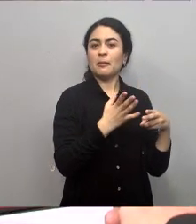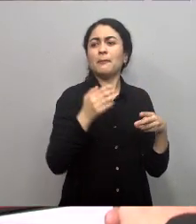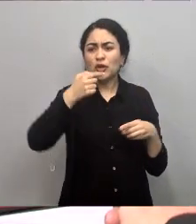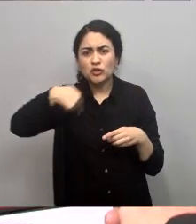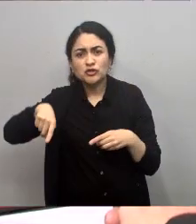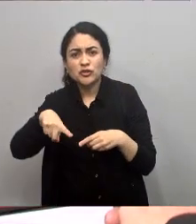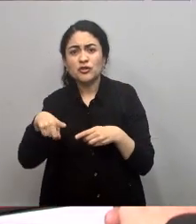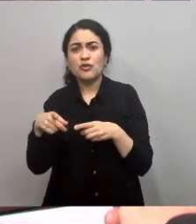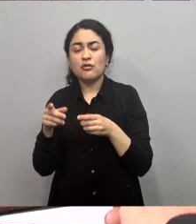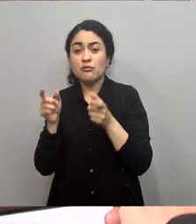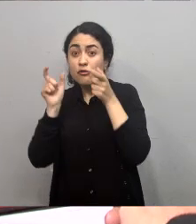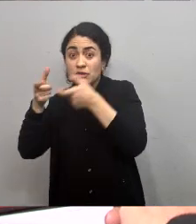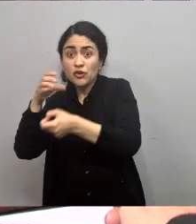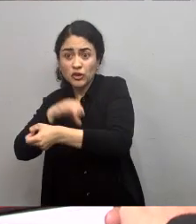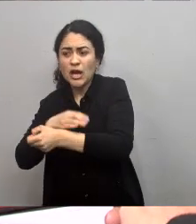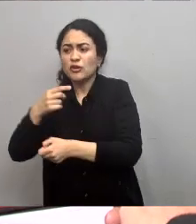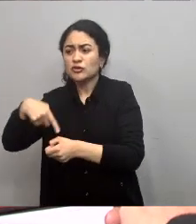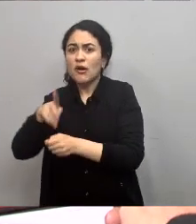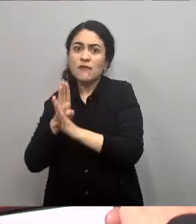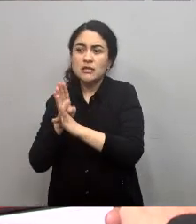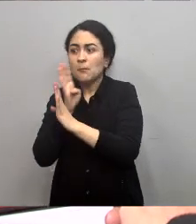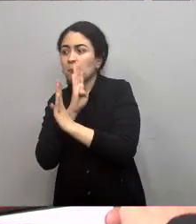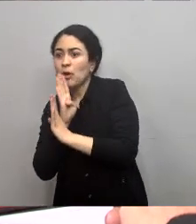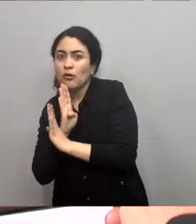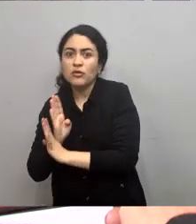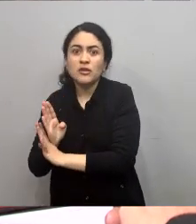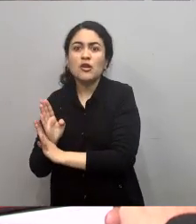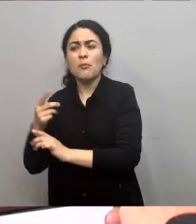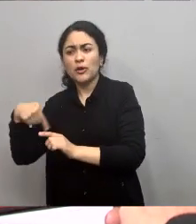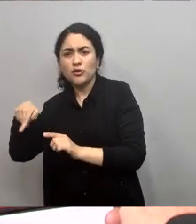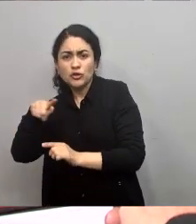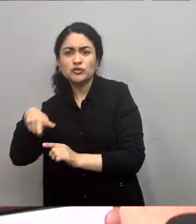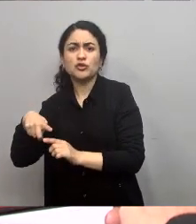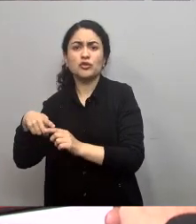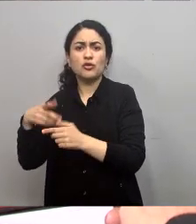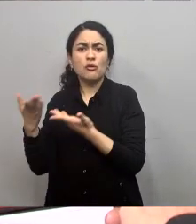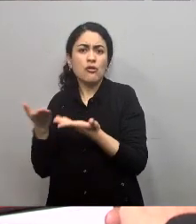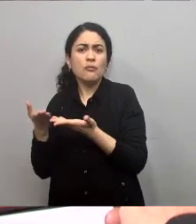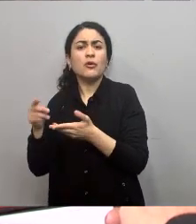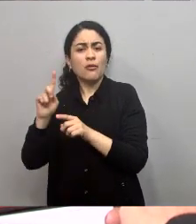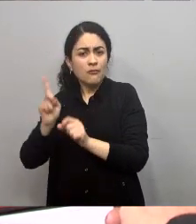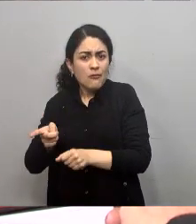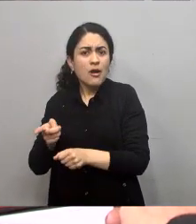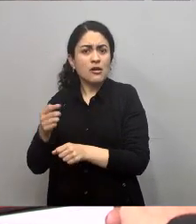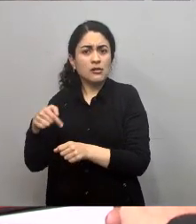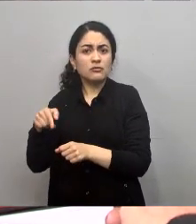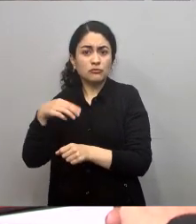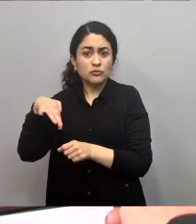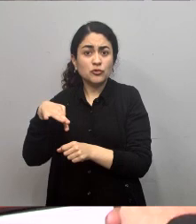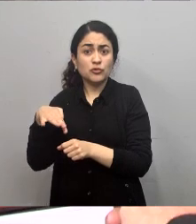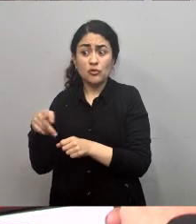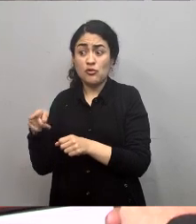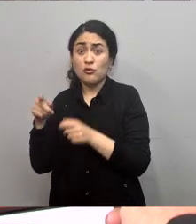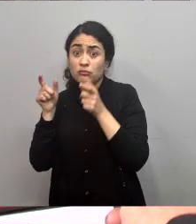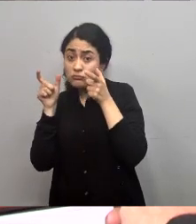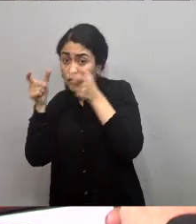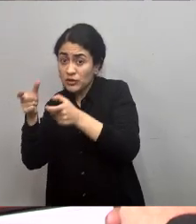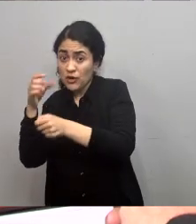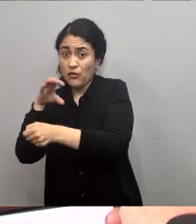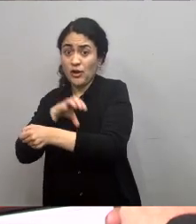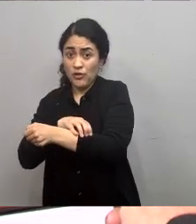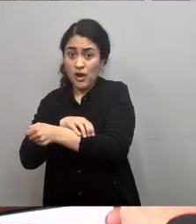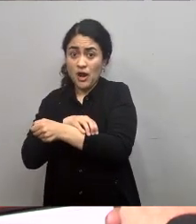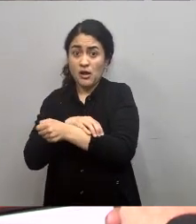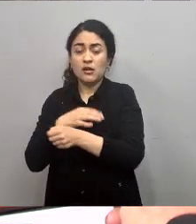los que nunca aparecen, son los grandes anónimos de la política, cuando la verdad de las cosas que si no fuera por los